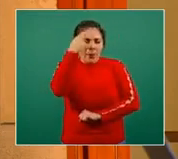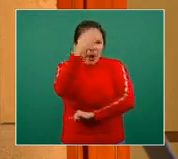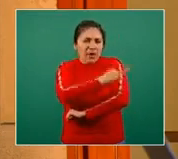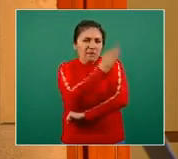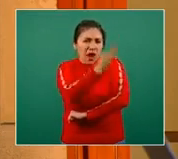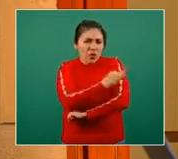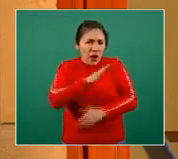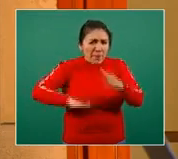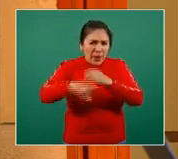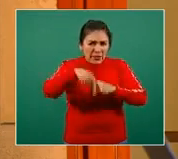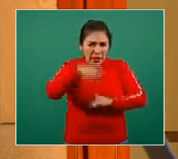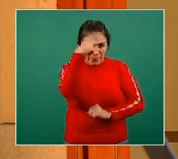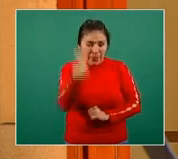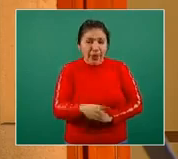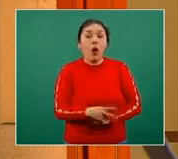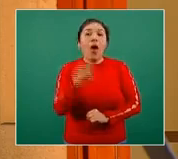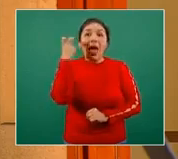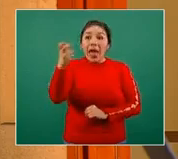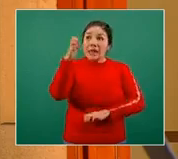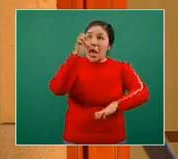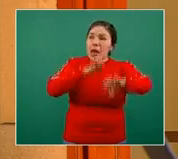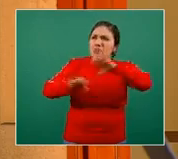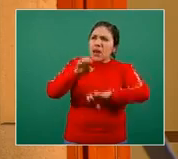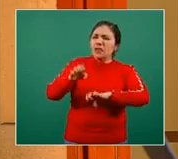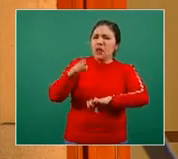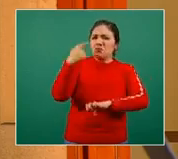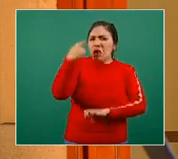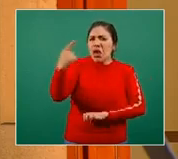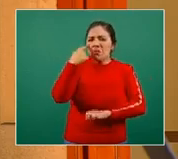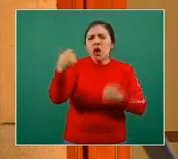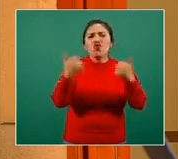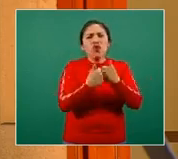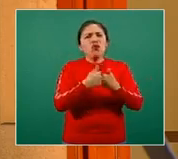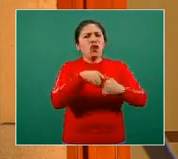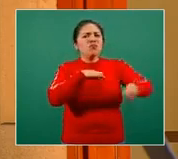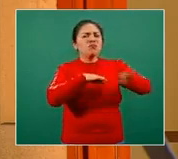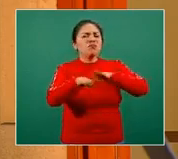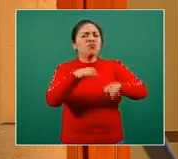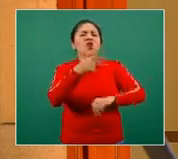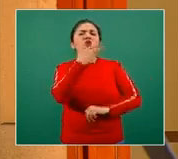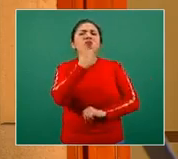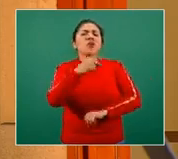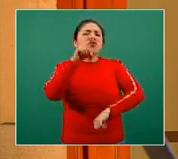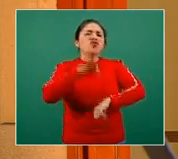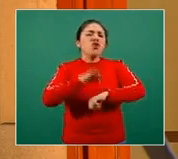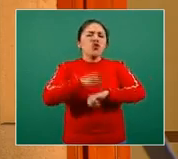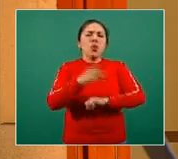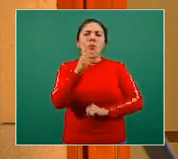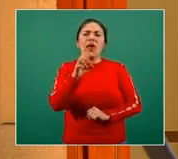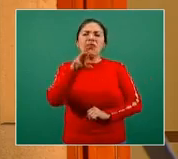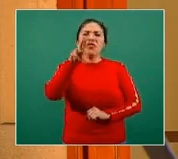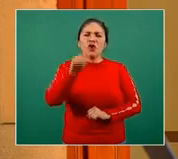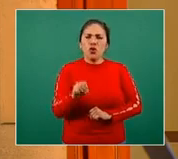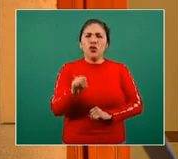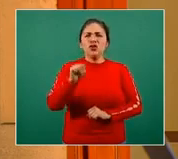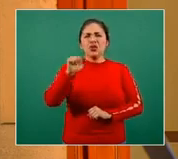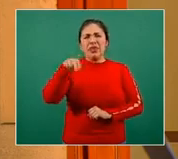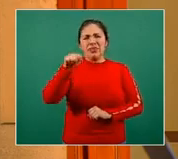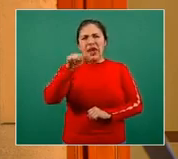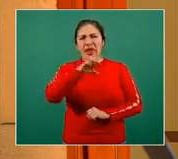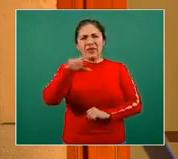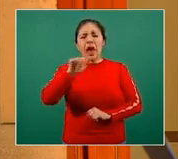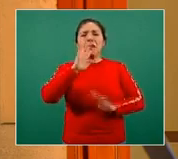Y a esta empresa, por los buenos oficios del director de Birmex, el doctor Pedro Centeno Santaella, se contrataron